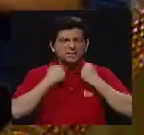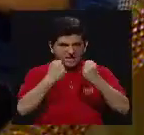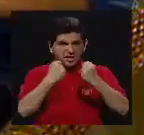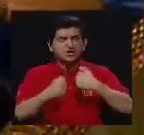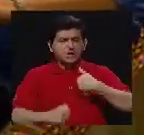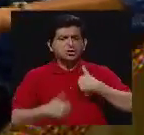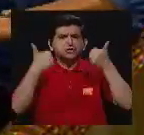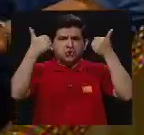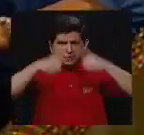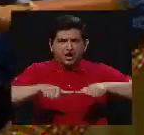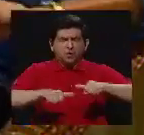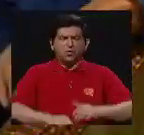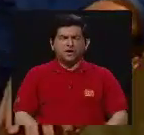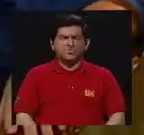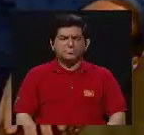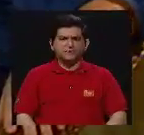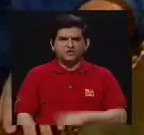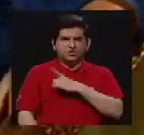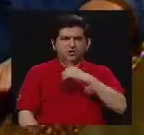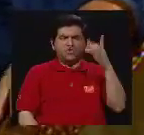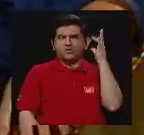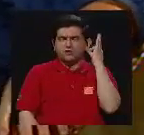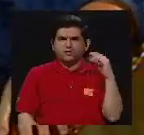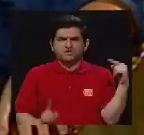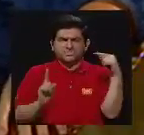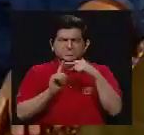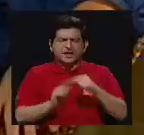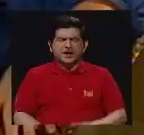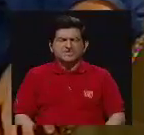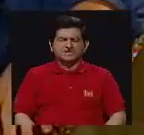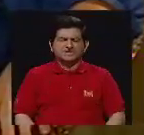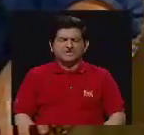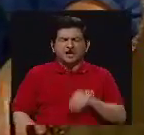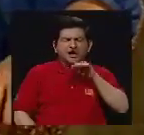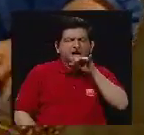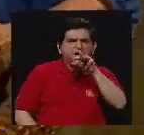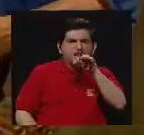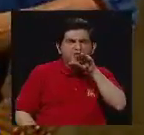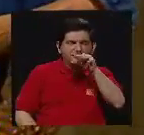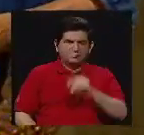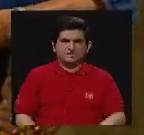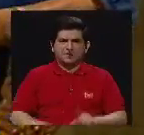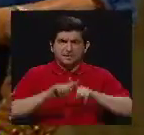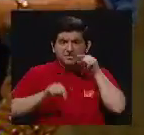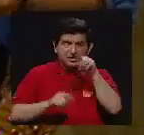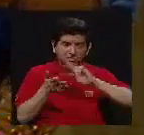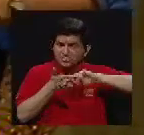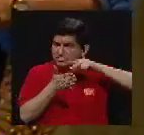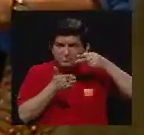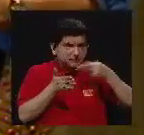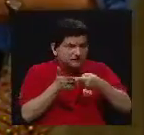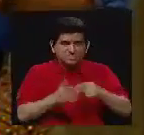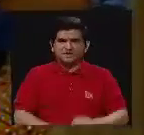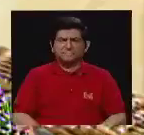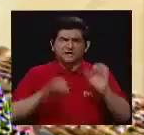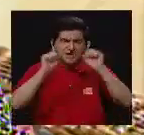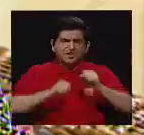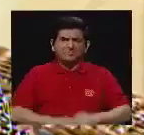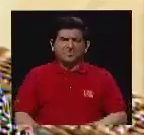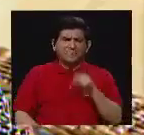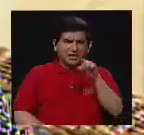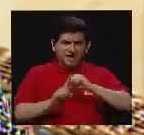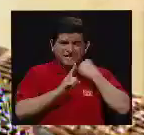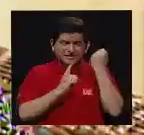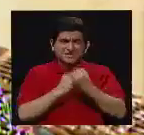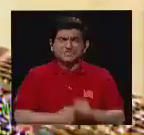criticás fuertemente, y estoy de acuerdo en De Diosas a Dragones, otro de tus buenos libros, pero esto no quiere decir que